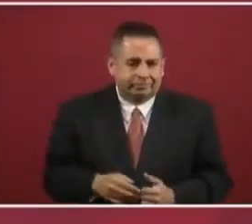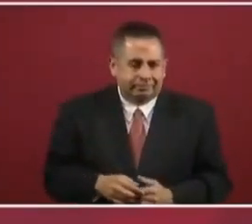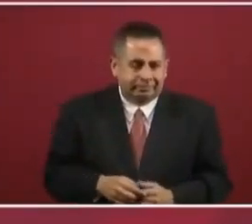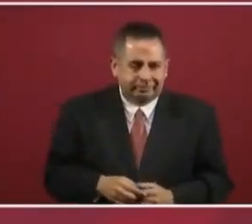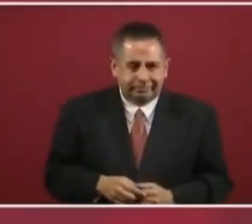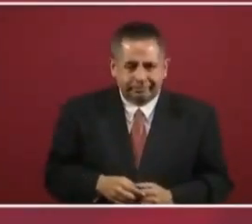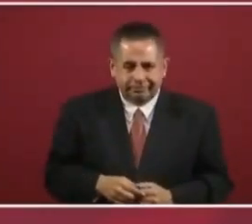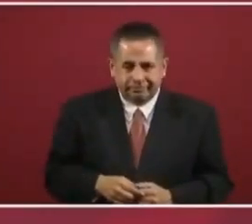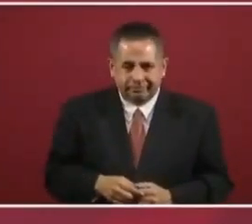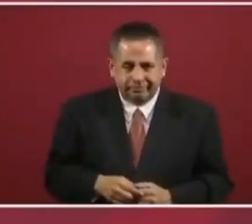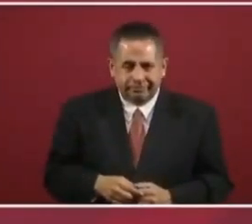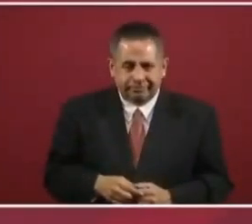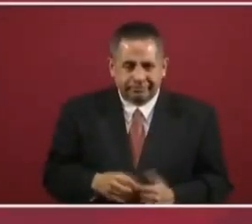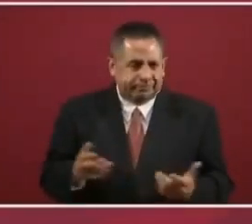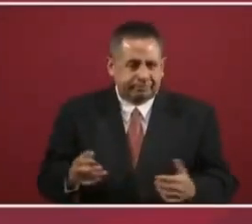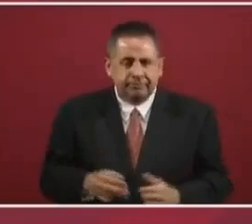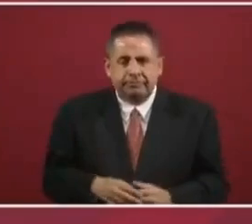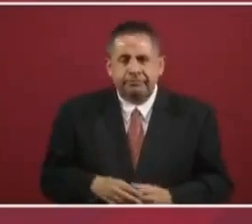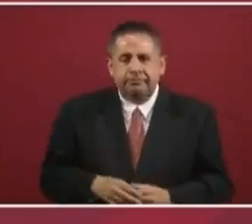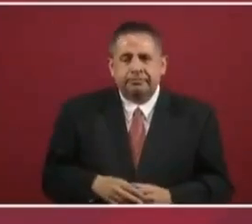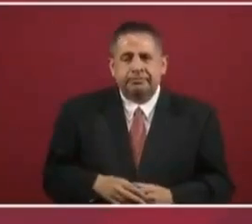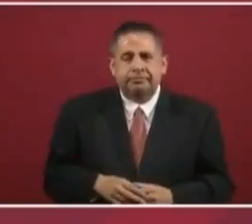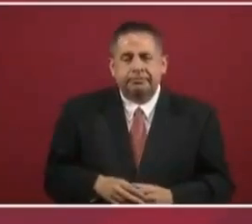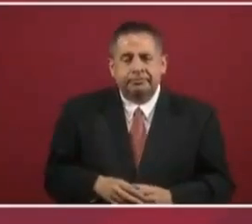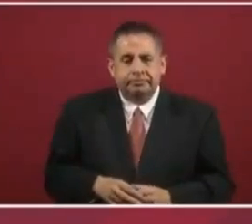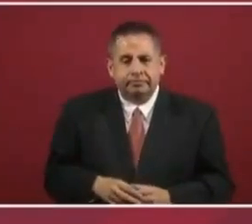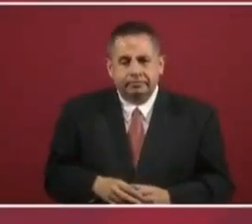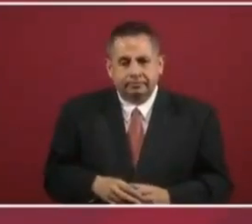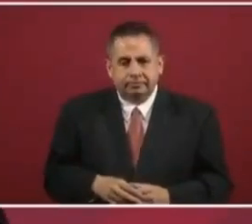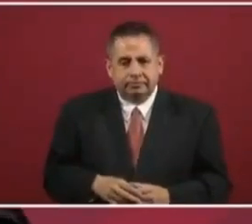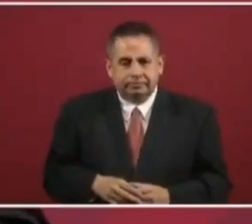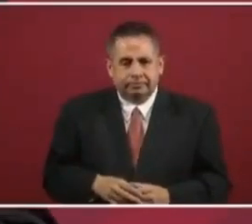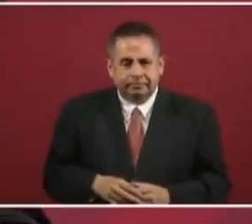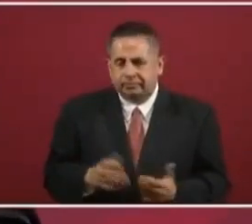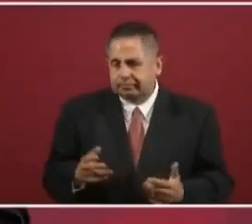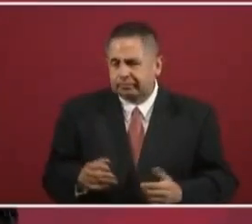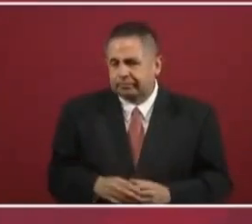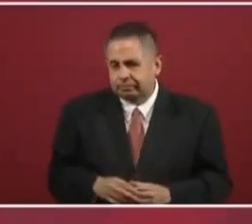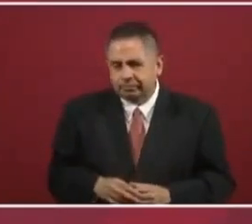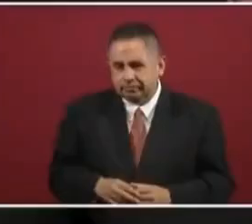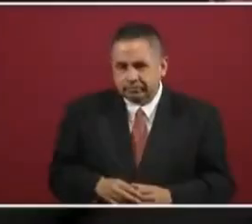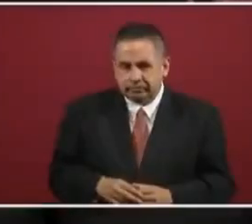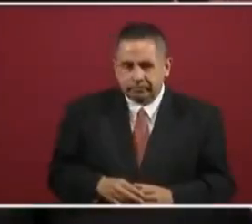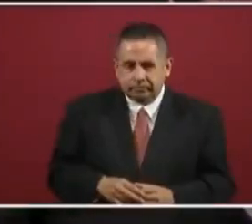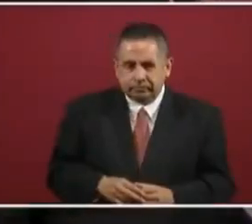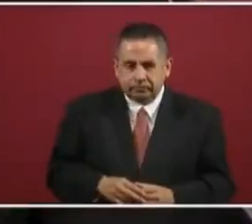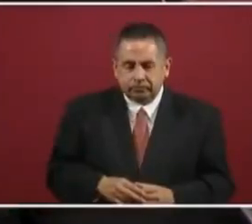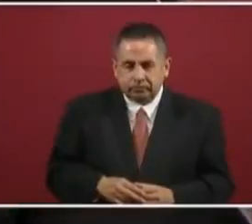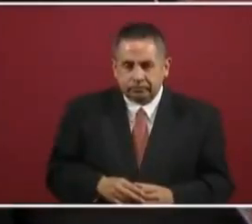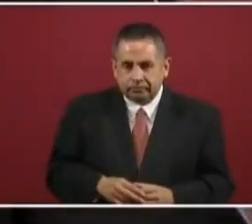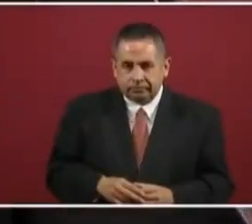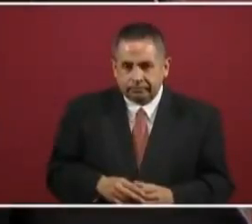corrupción a ver qué